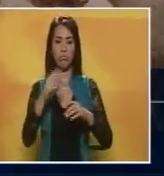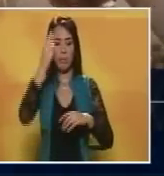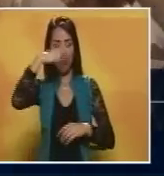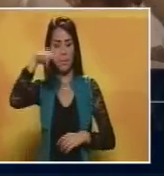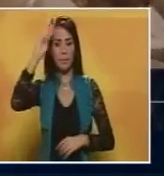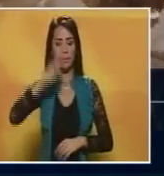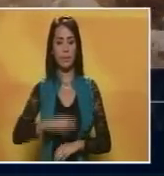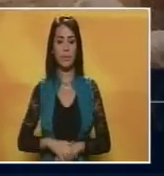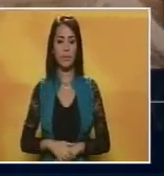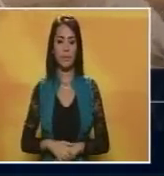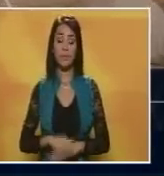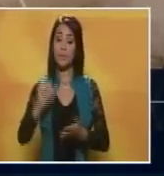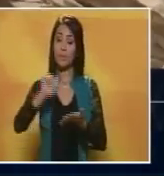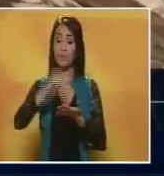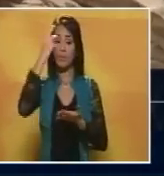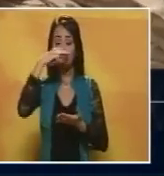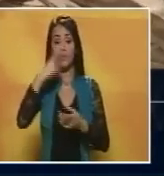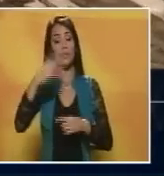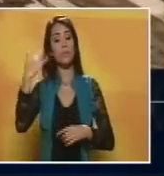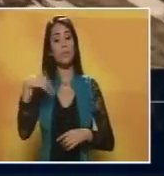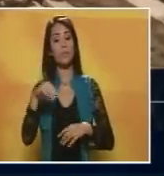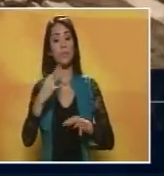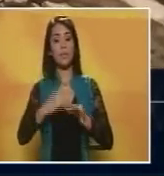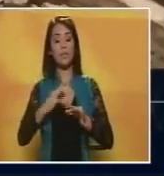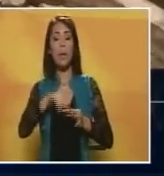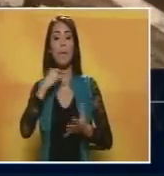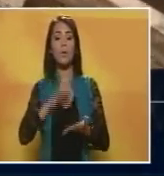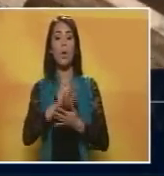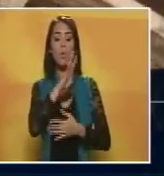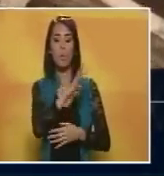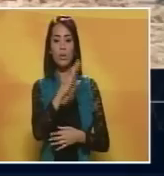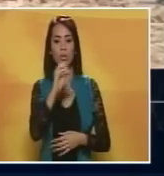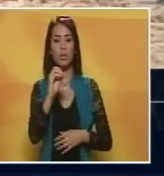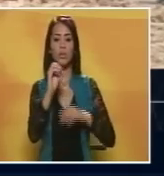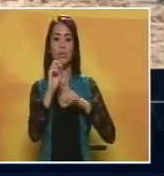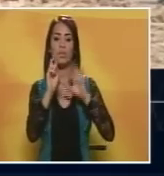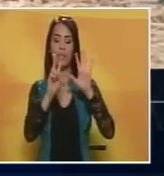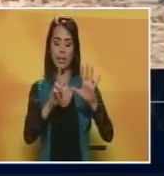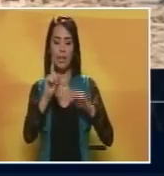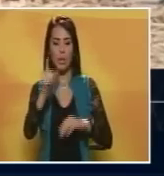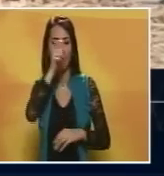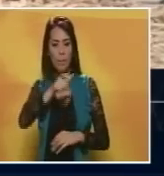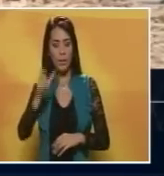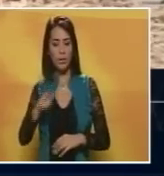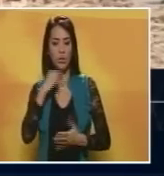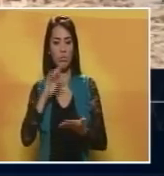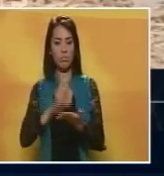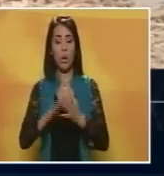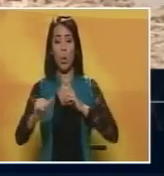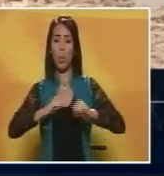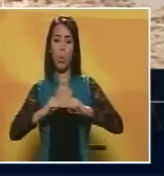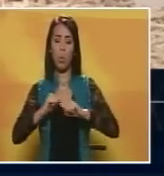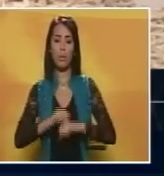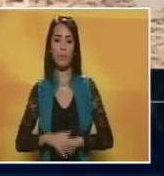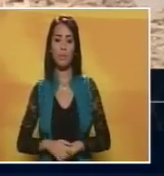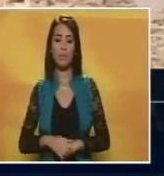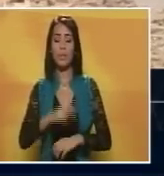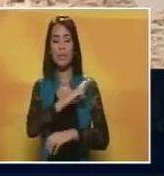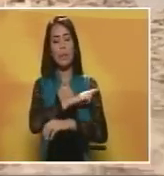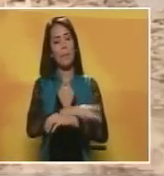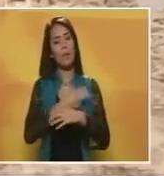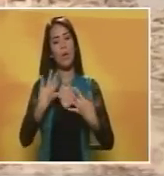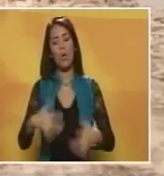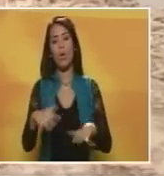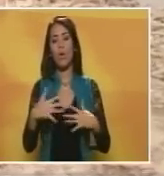y ciudad de méjico el pasado septiembre fallecieron 471 personas entre sismos en la mayor tragedia natural del